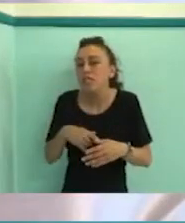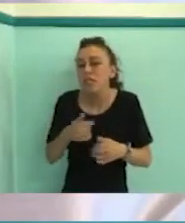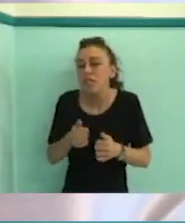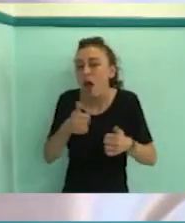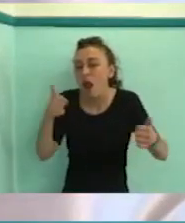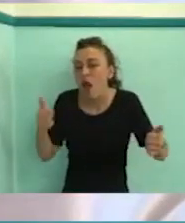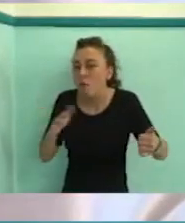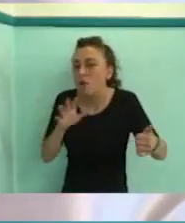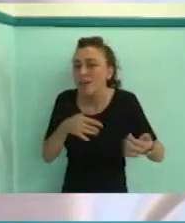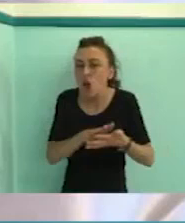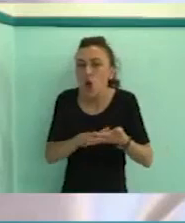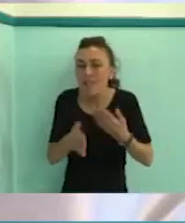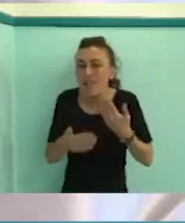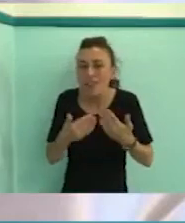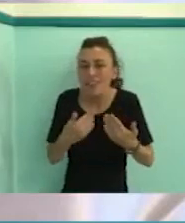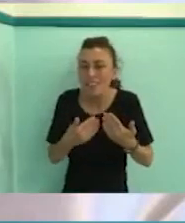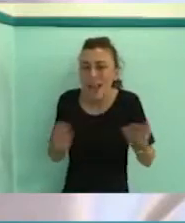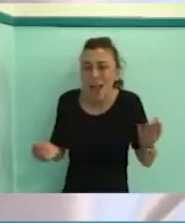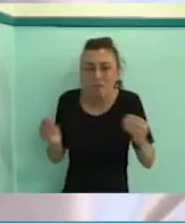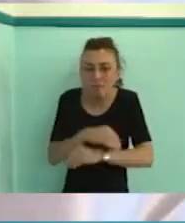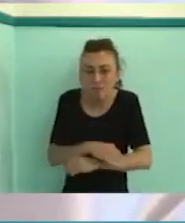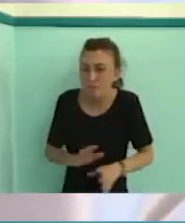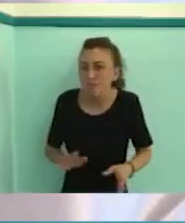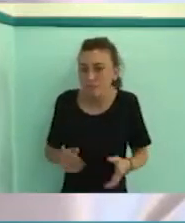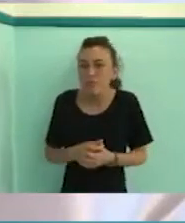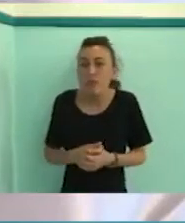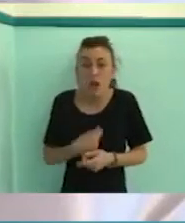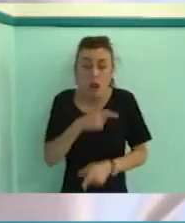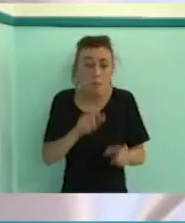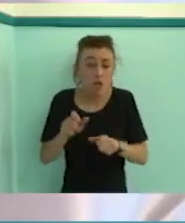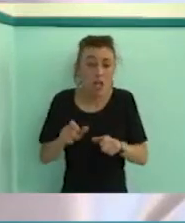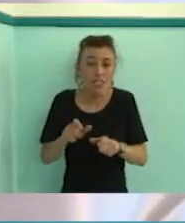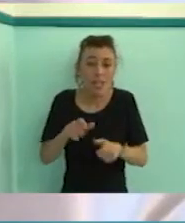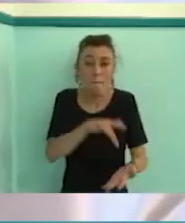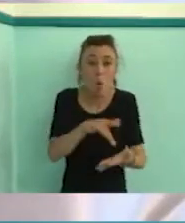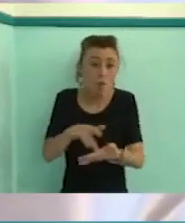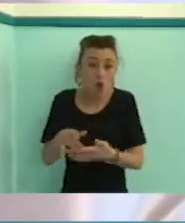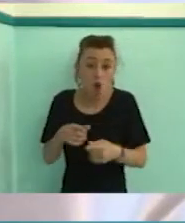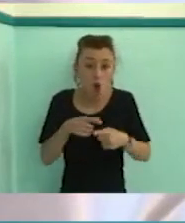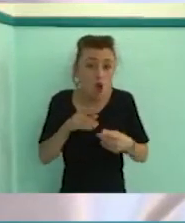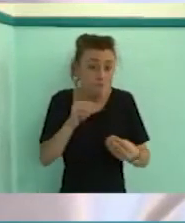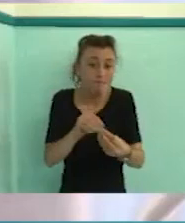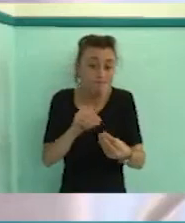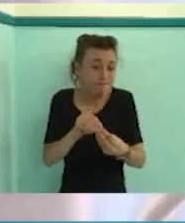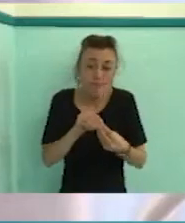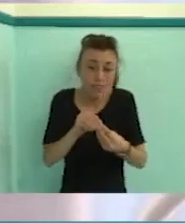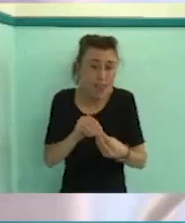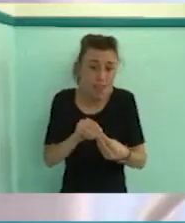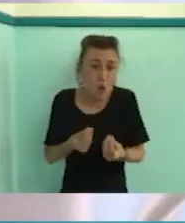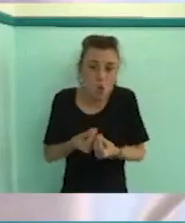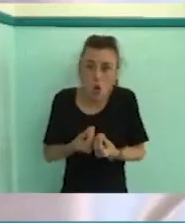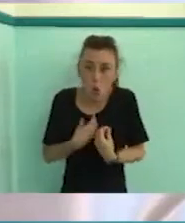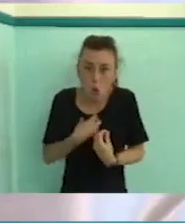según qué tipo tú sabes la de gente con la que ya no puedes compartir momentos porque ya no Yo qué sé O sea ya no vas a hacer lo mismo que hacías